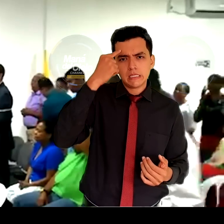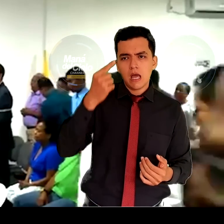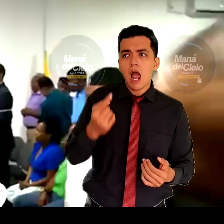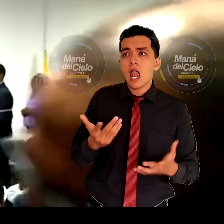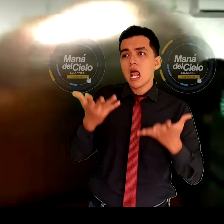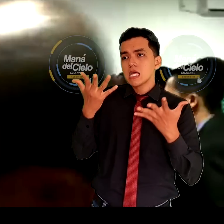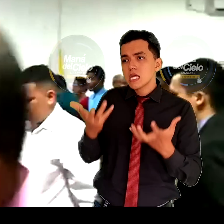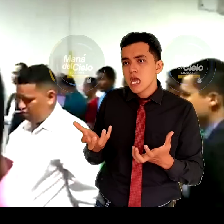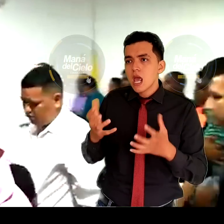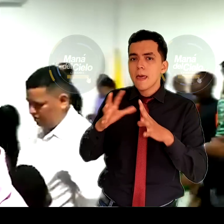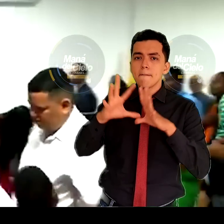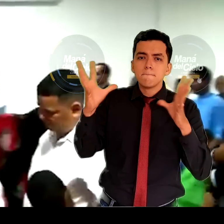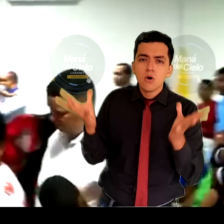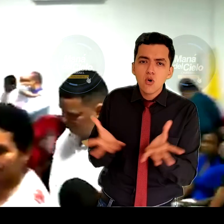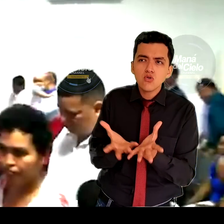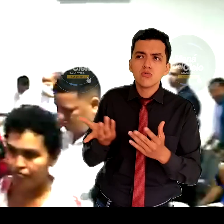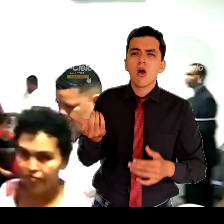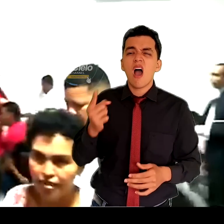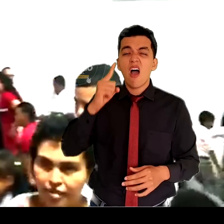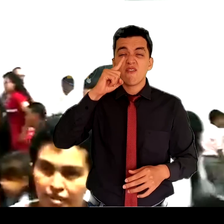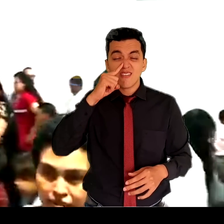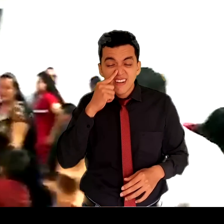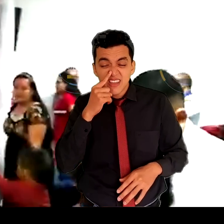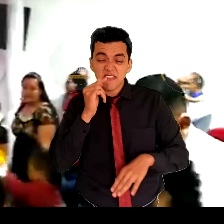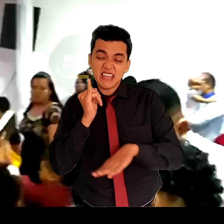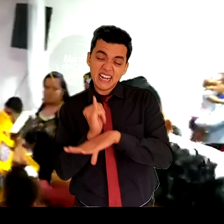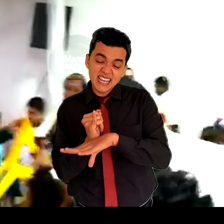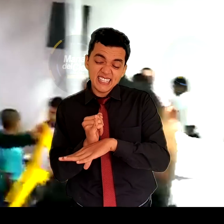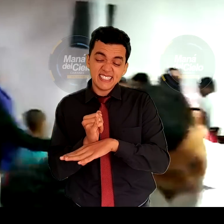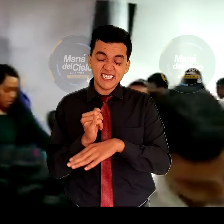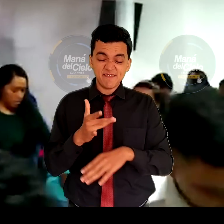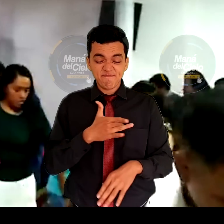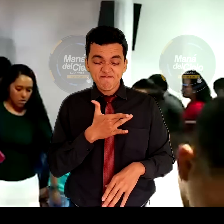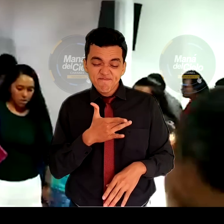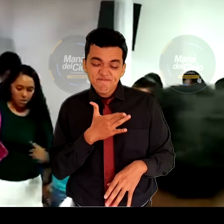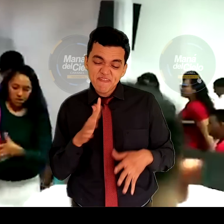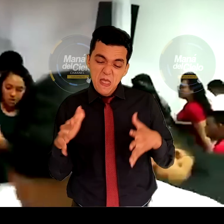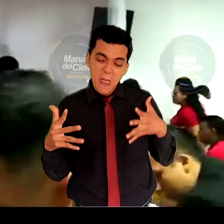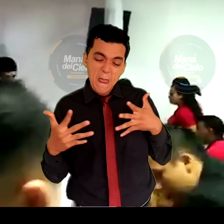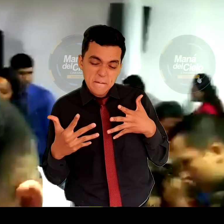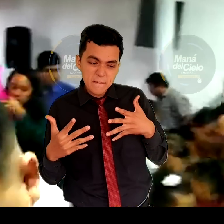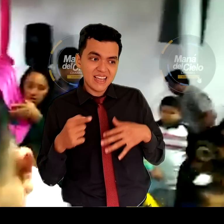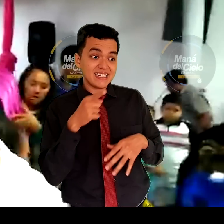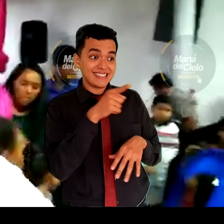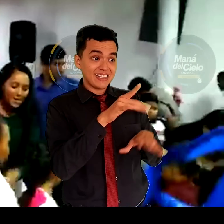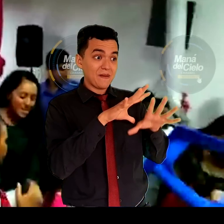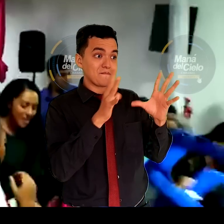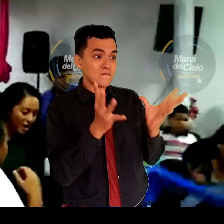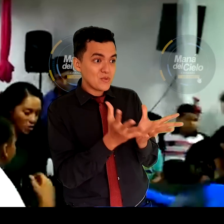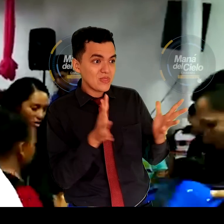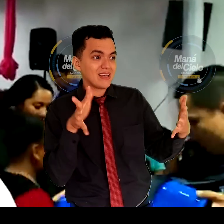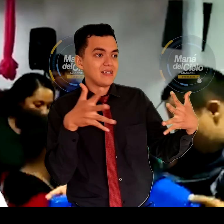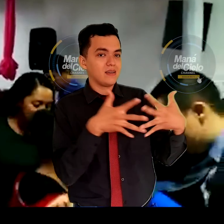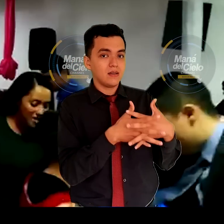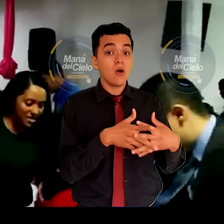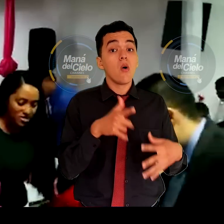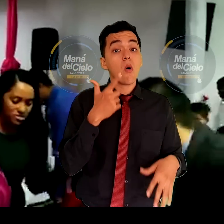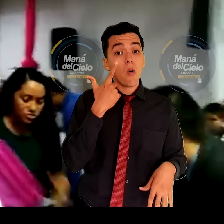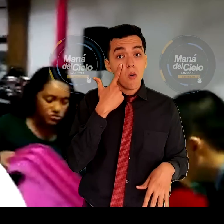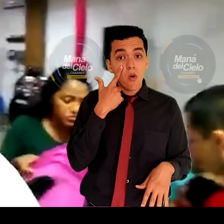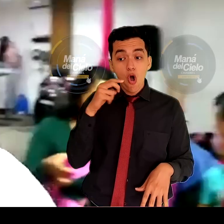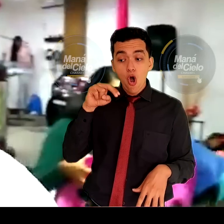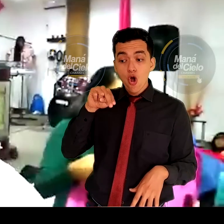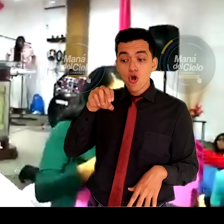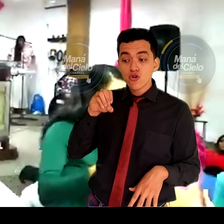que de pronto están pensando en irse al mundo porque están cansados, aburridos. Parece que la iglesia ya no los llena. Cuidado.